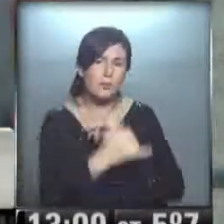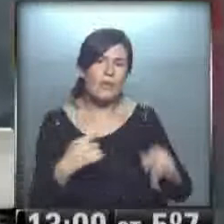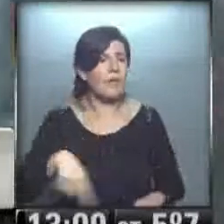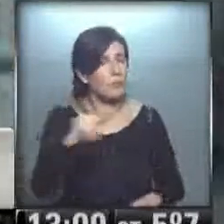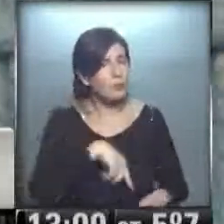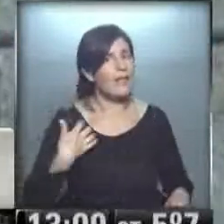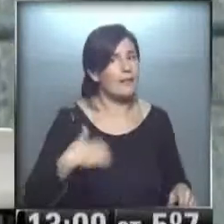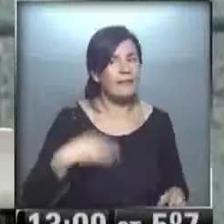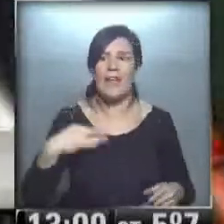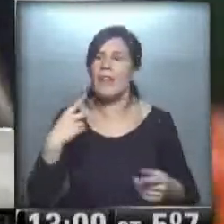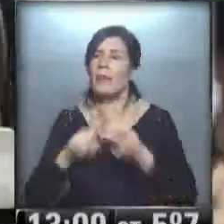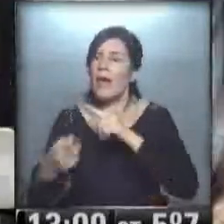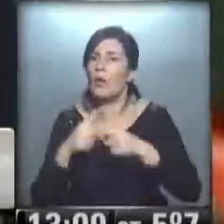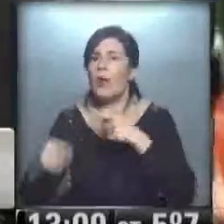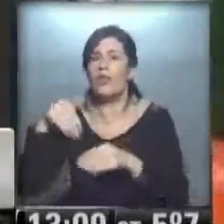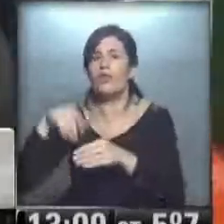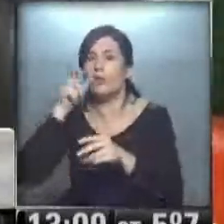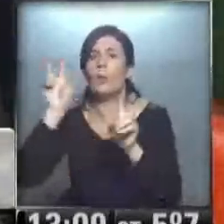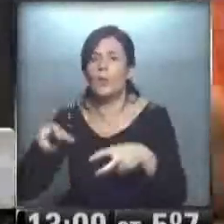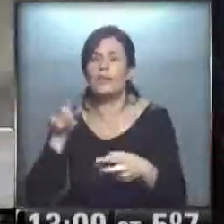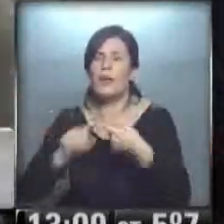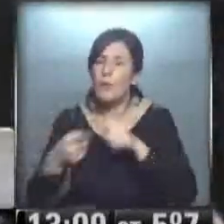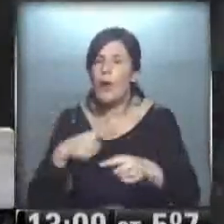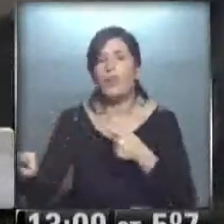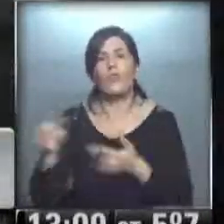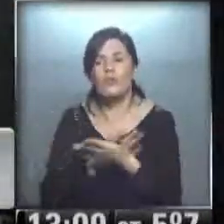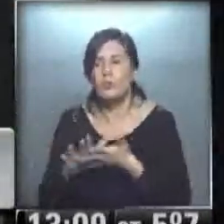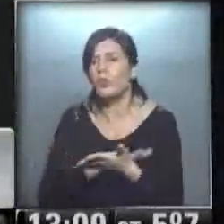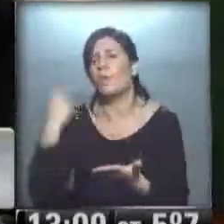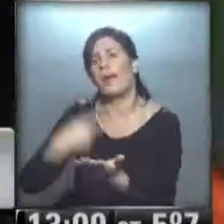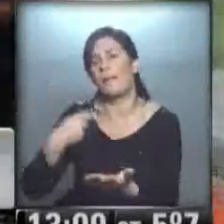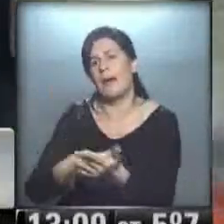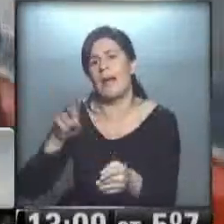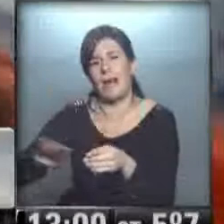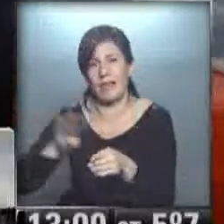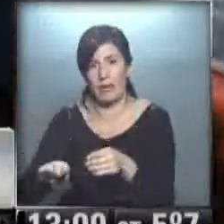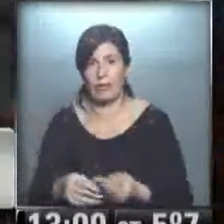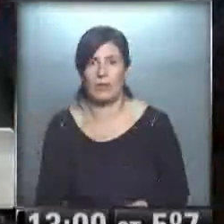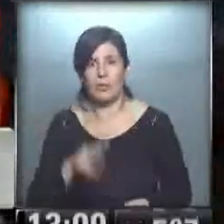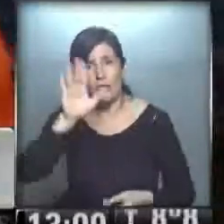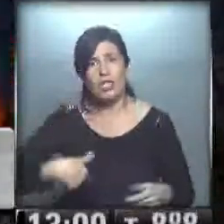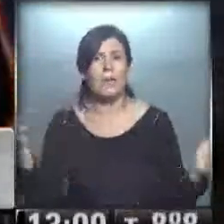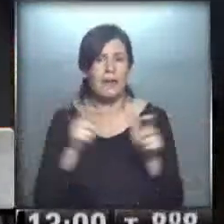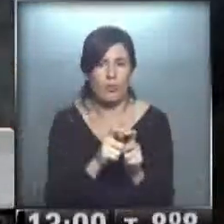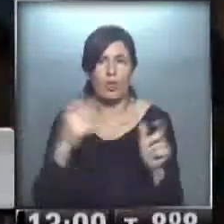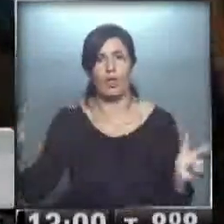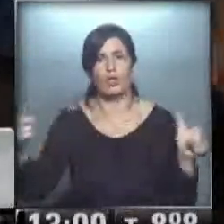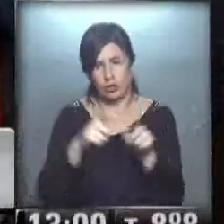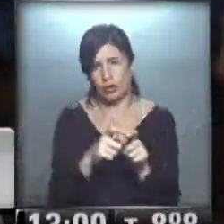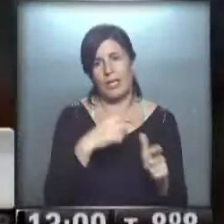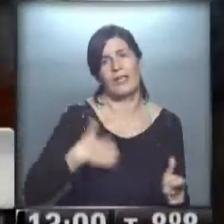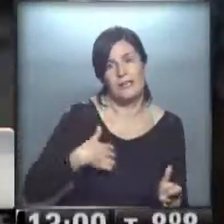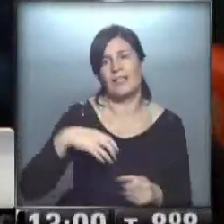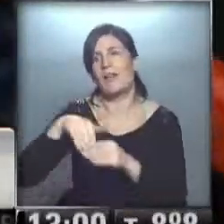fondos buitre para llegar a un acuerdo de pago. Para ello convocó a una reunión con el mediador y los abogados del Estado argentino. Recordemos que el gobierno argentino